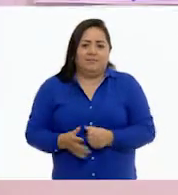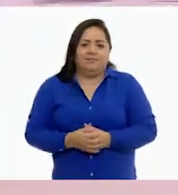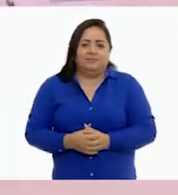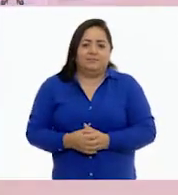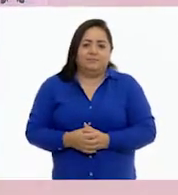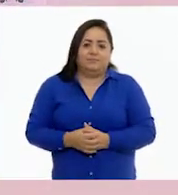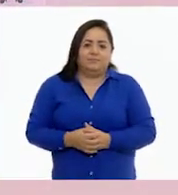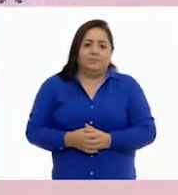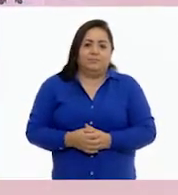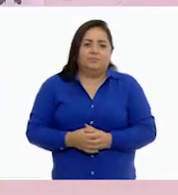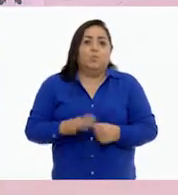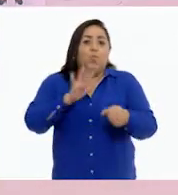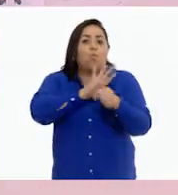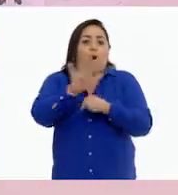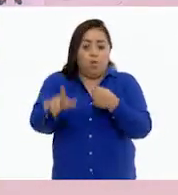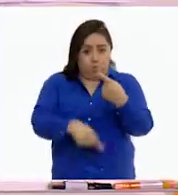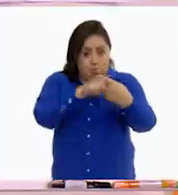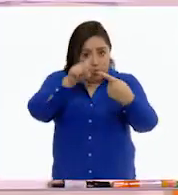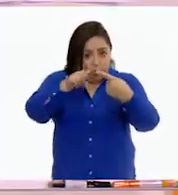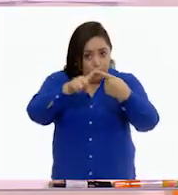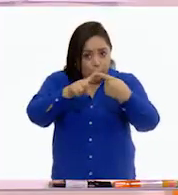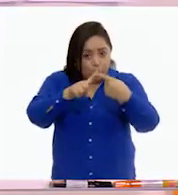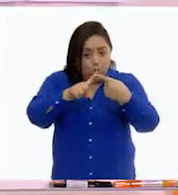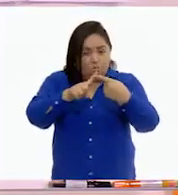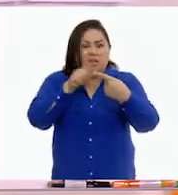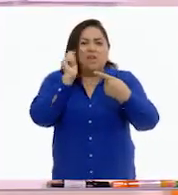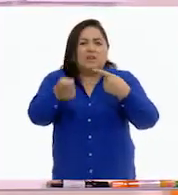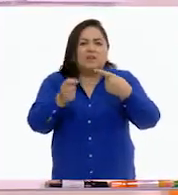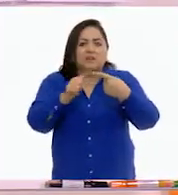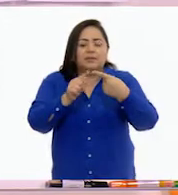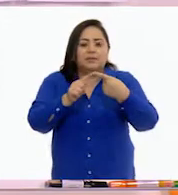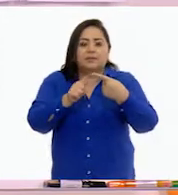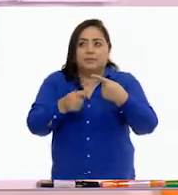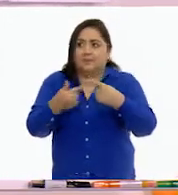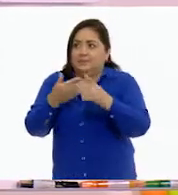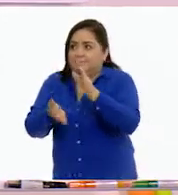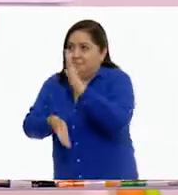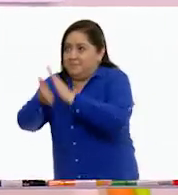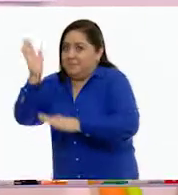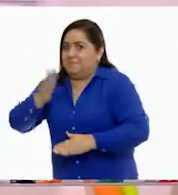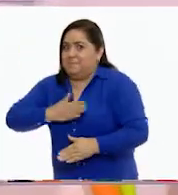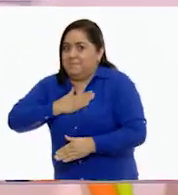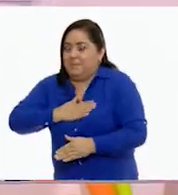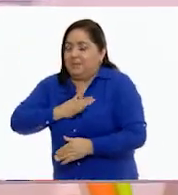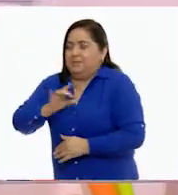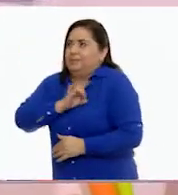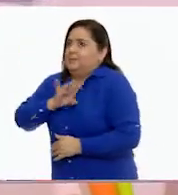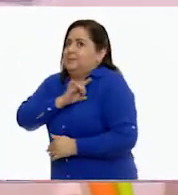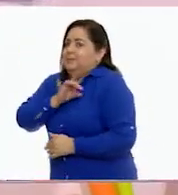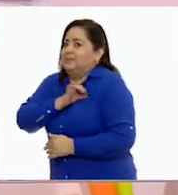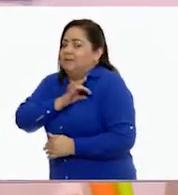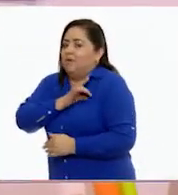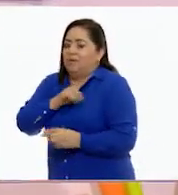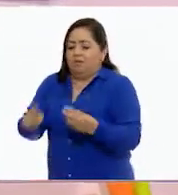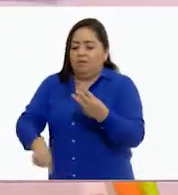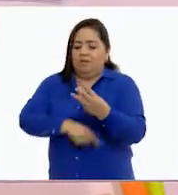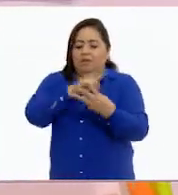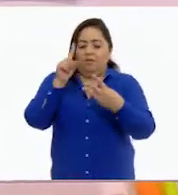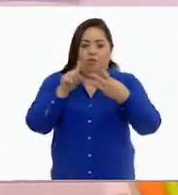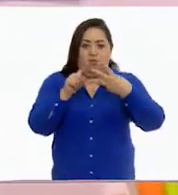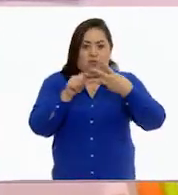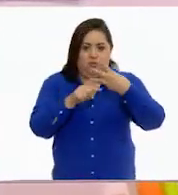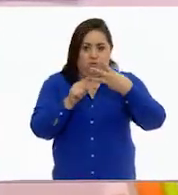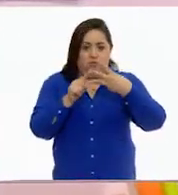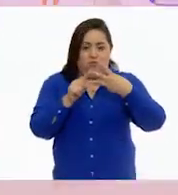La opción uno, que era tratar de ir al baño con miedo. La opción dos,